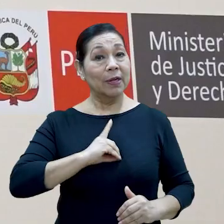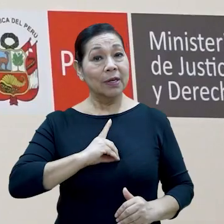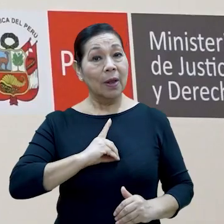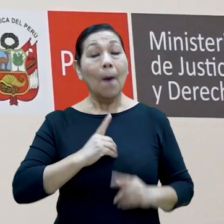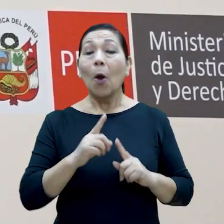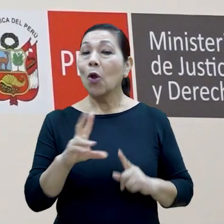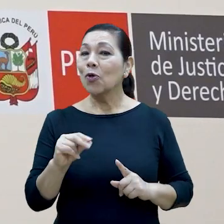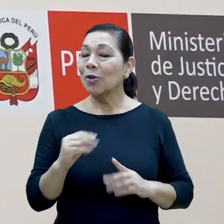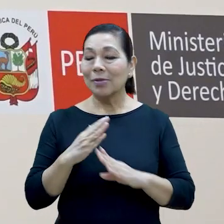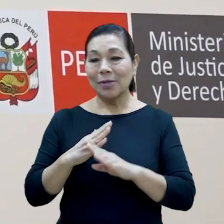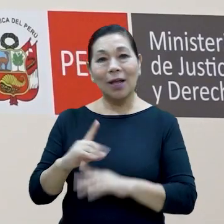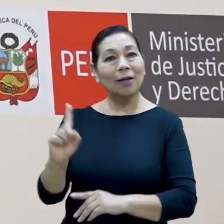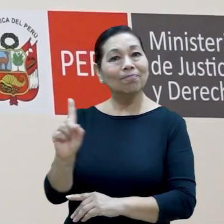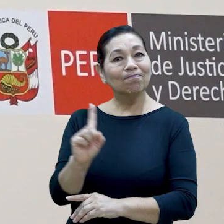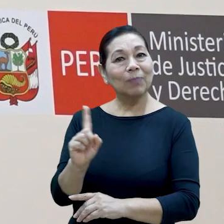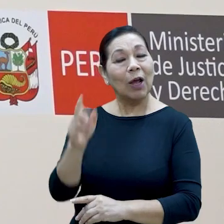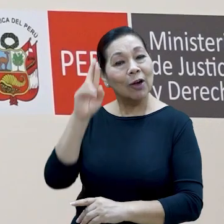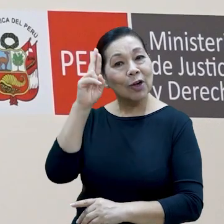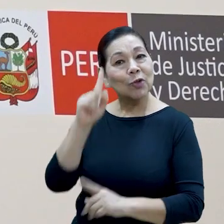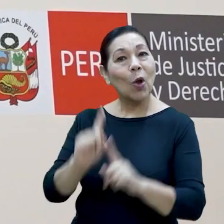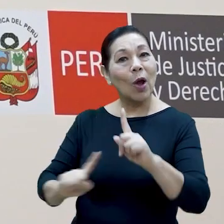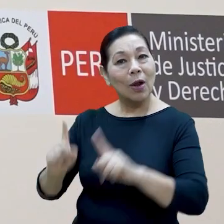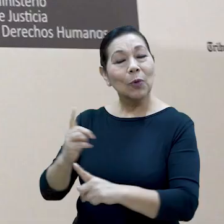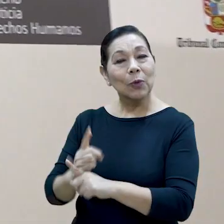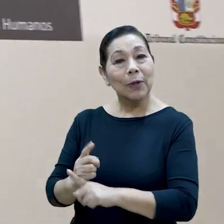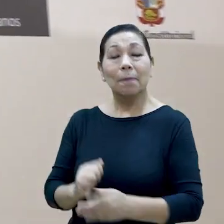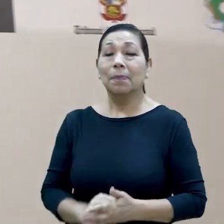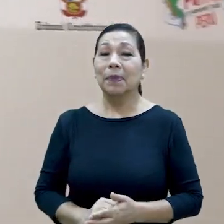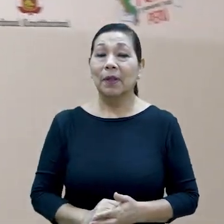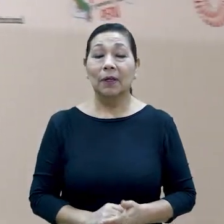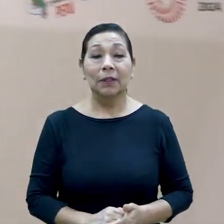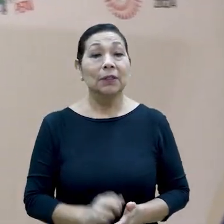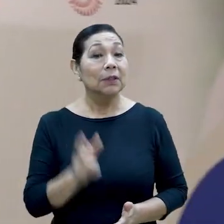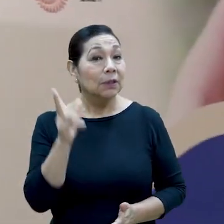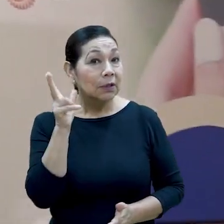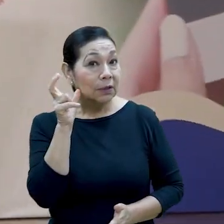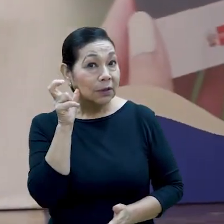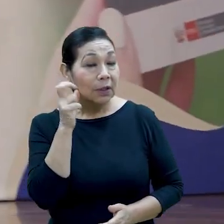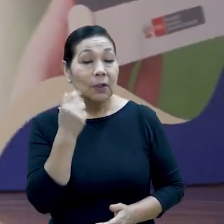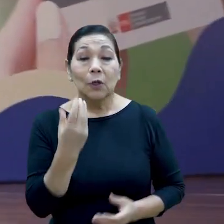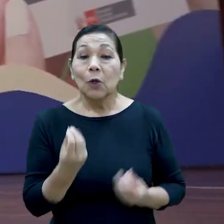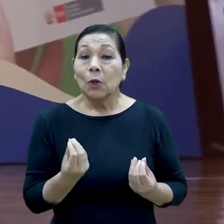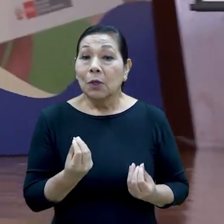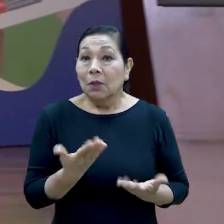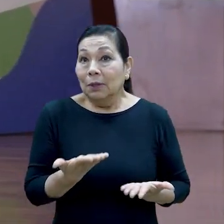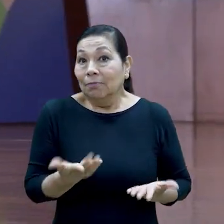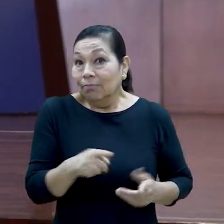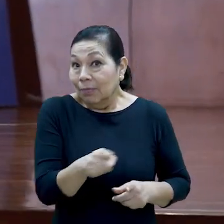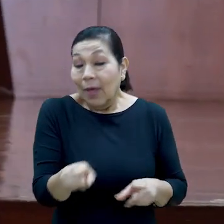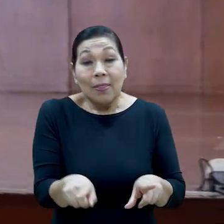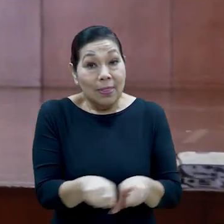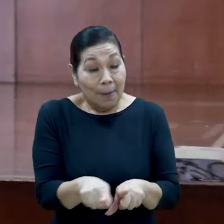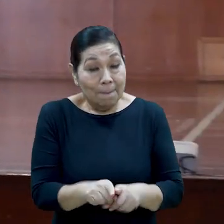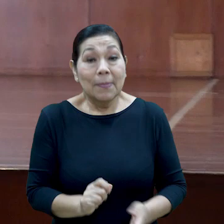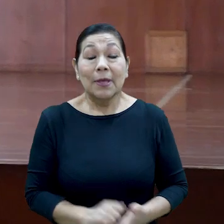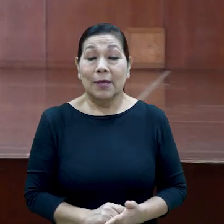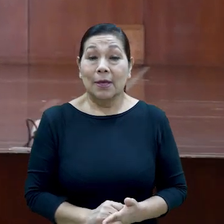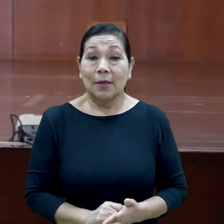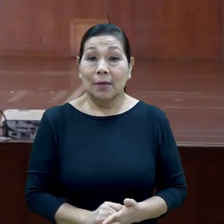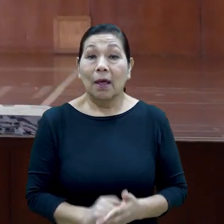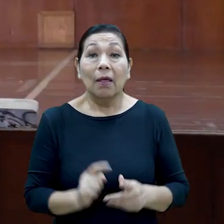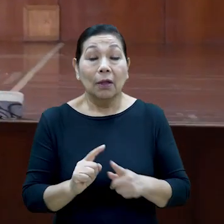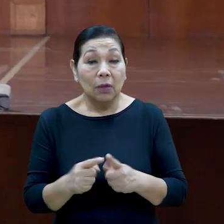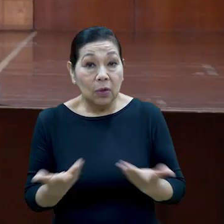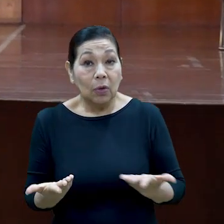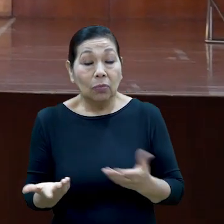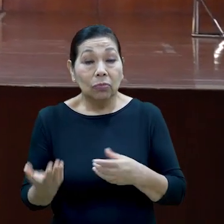que equivale a no ser discriminado por razón alguna. Hemos escuchado cómo todos reconocen, imagino que ustedes también, que en